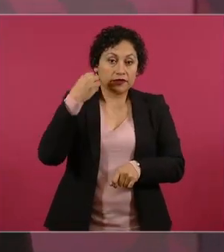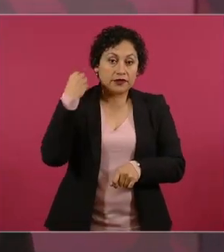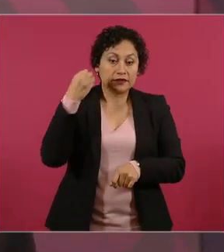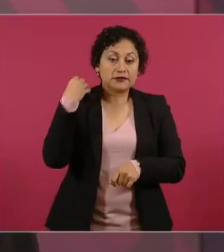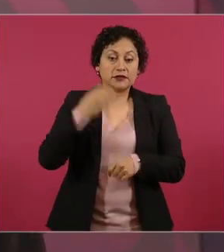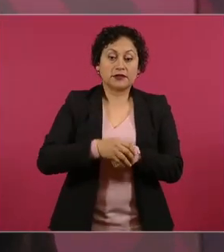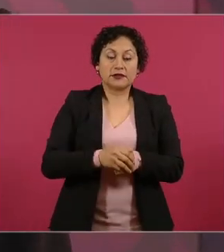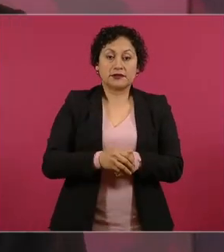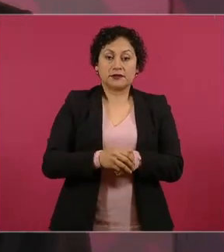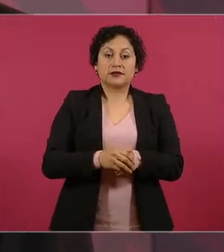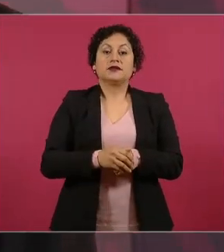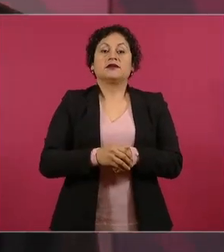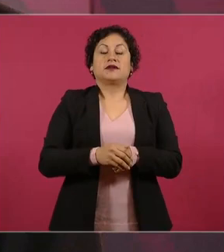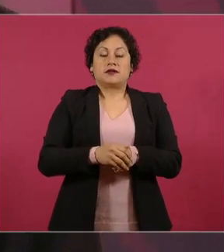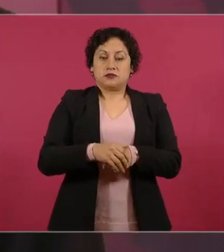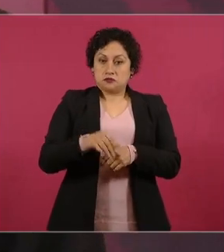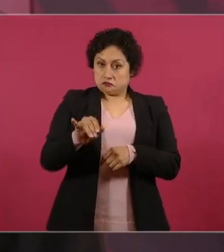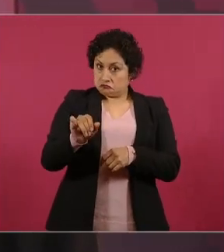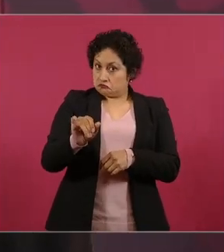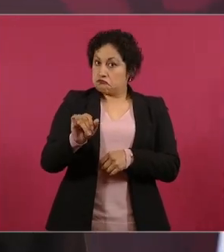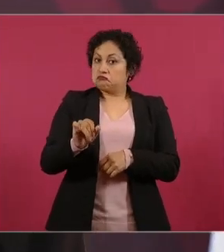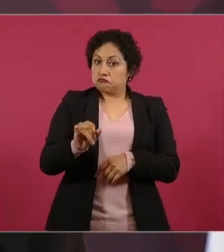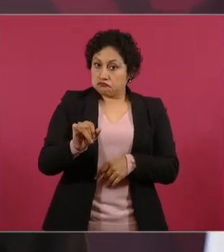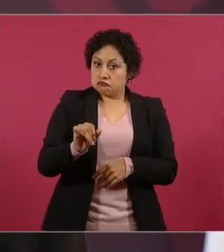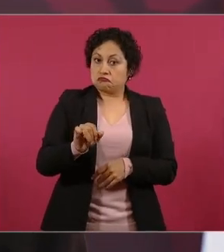sí, ah, sí, sí,